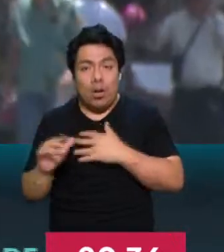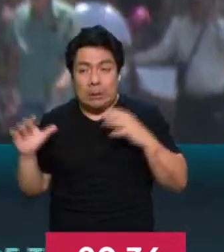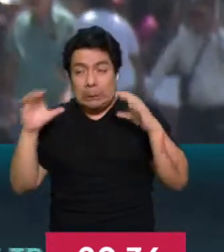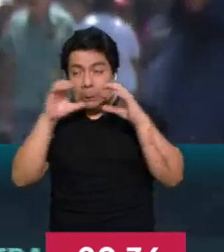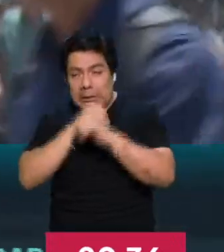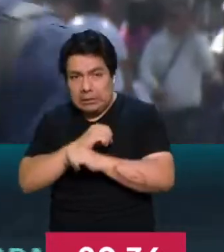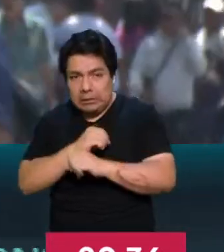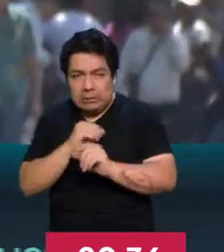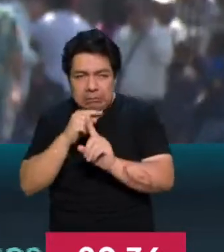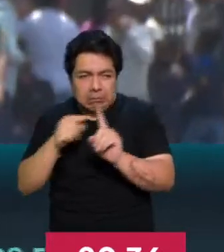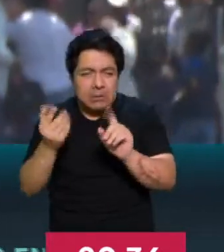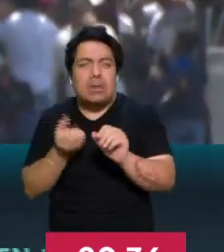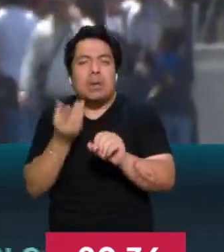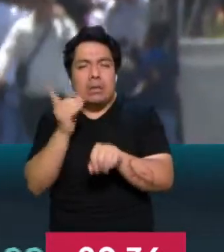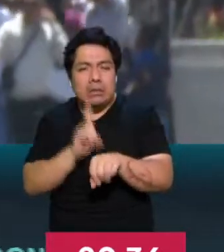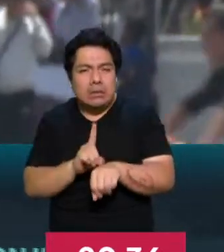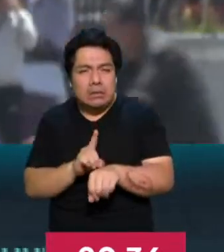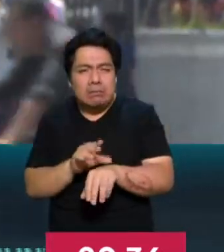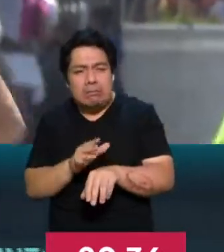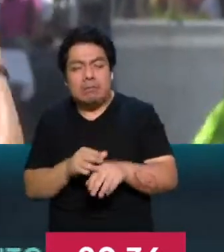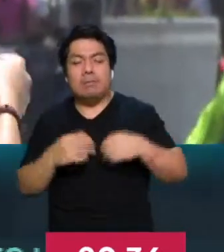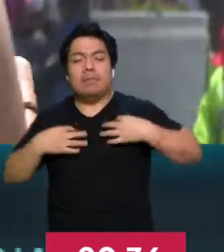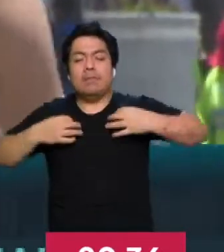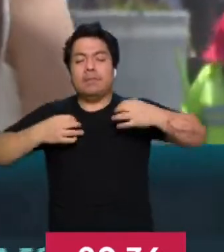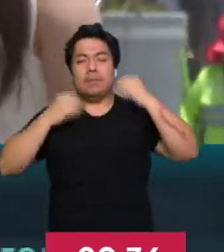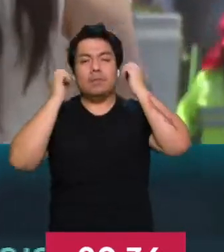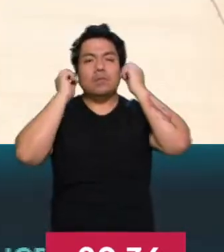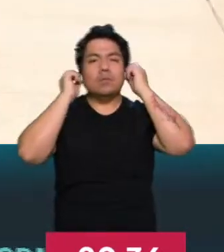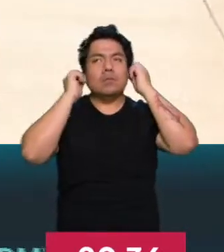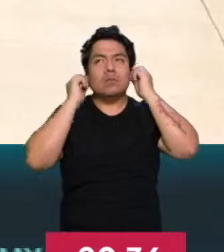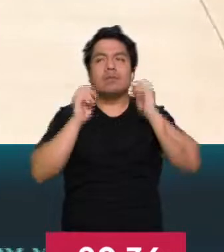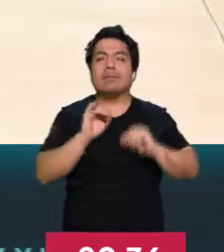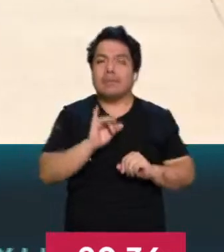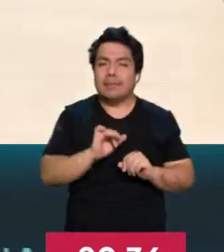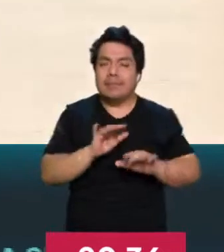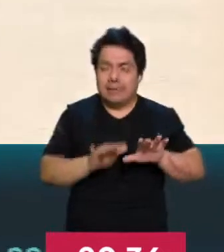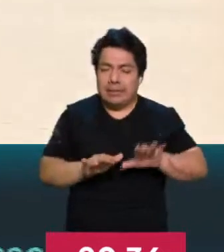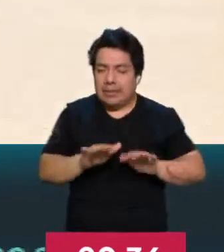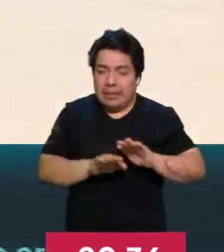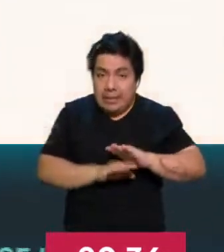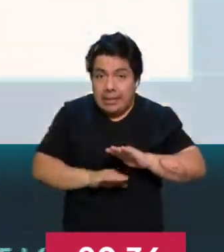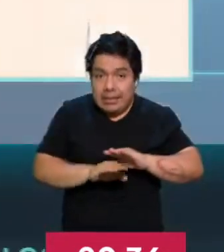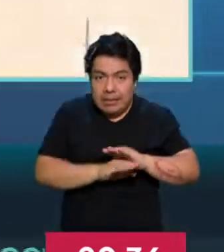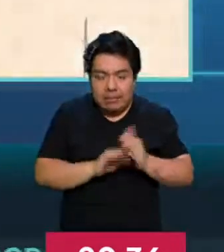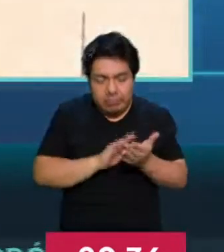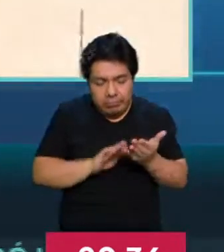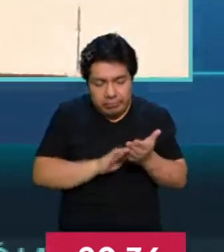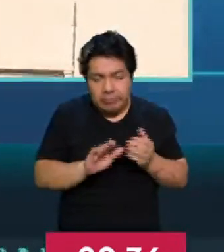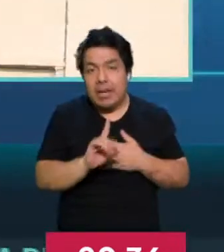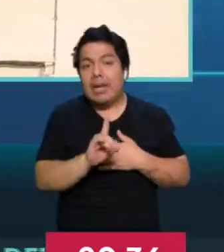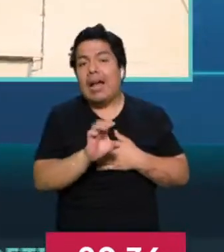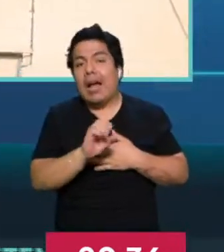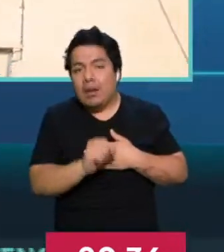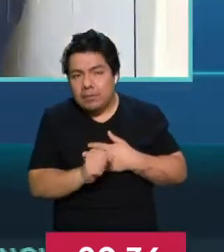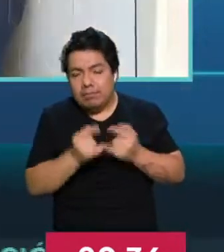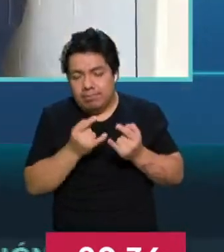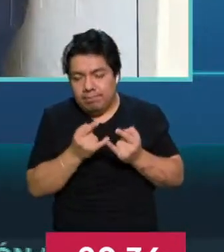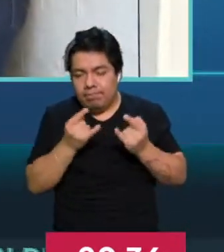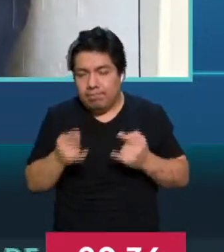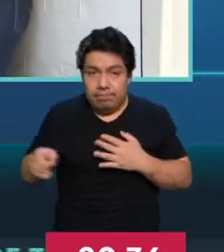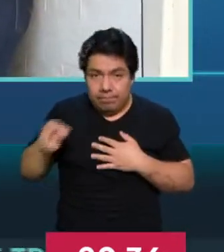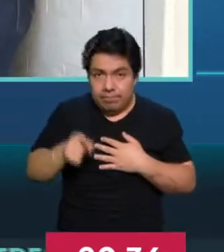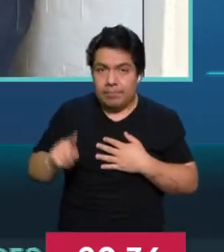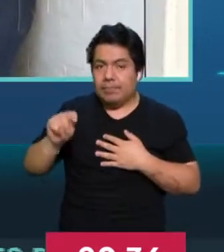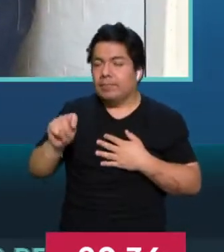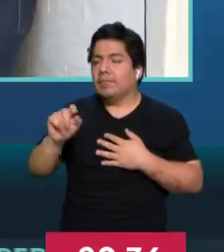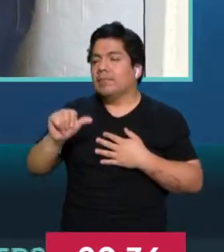realmente no hay un promedio. Nosotros estamos estimando, sí, con una base de datos histórica, sobre todo en el Observatorio de Tacubaya,